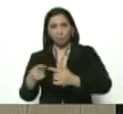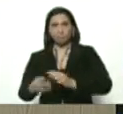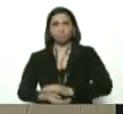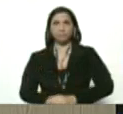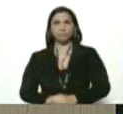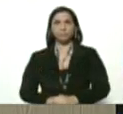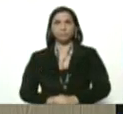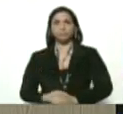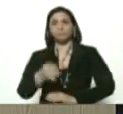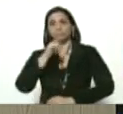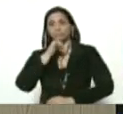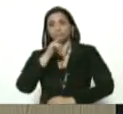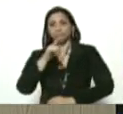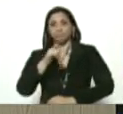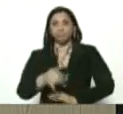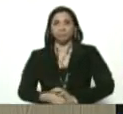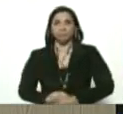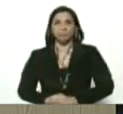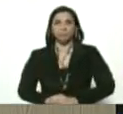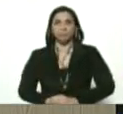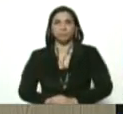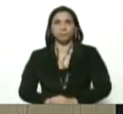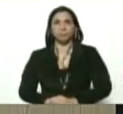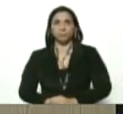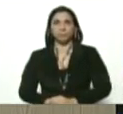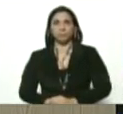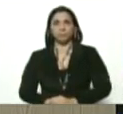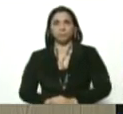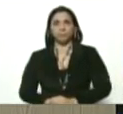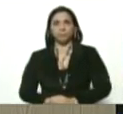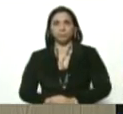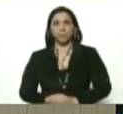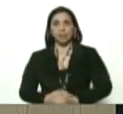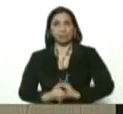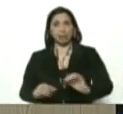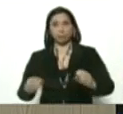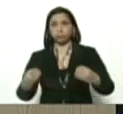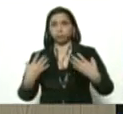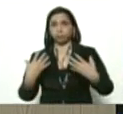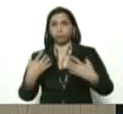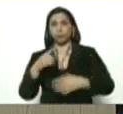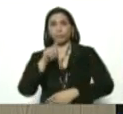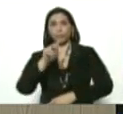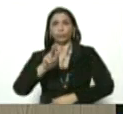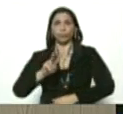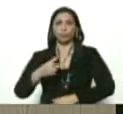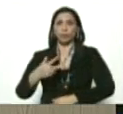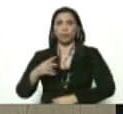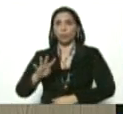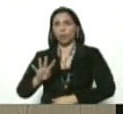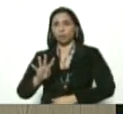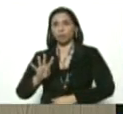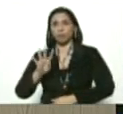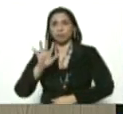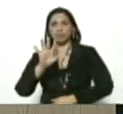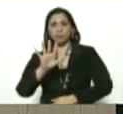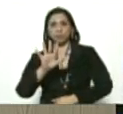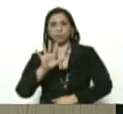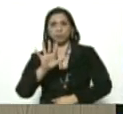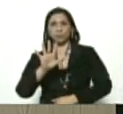reportamos que de los casos 1 2 3 4 5